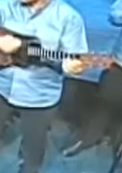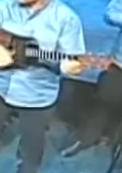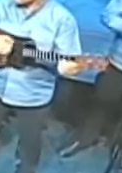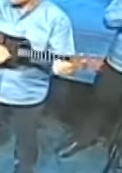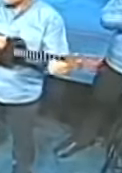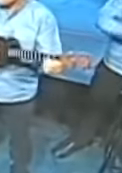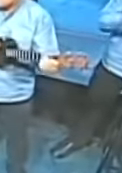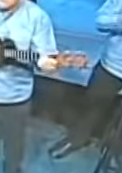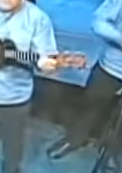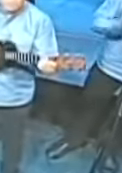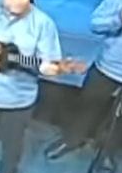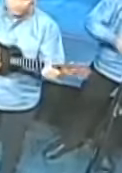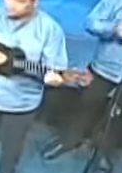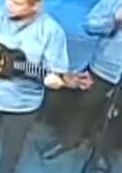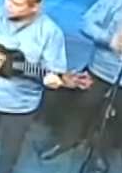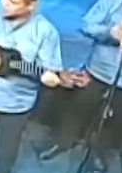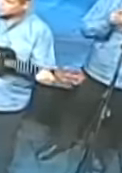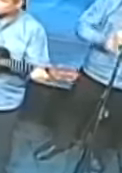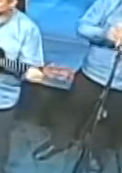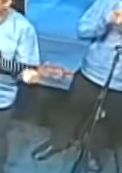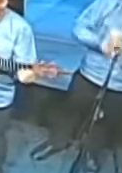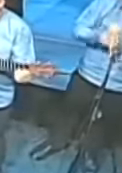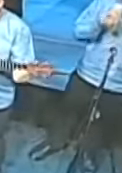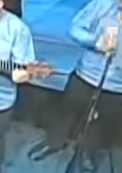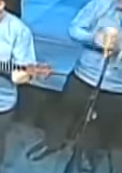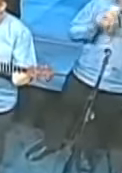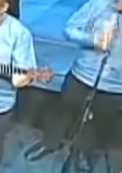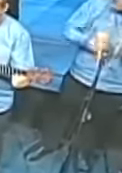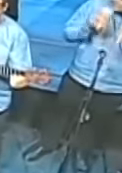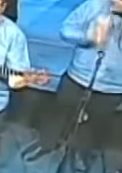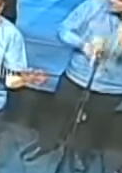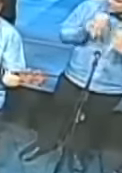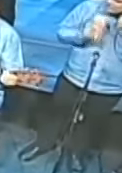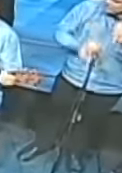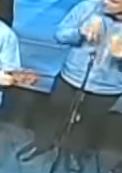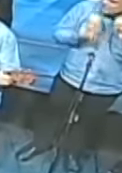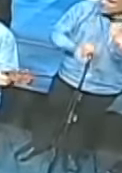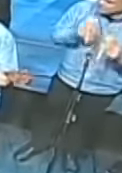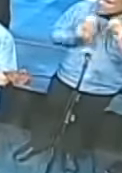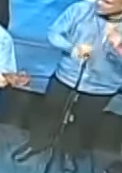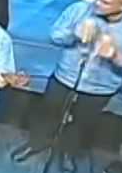Eso que usted está diciendo, oiga, Cristóbal Jiménez, voy a negar.